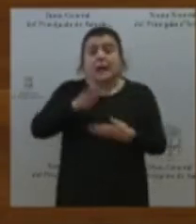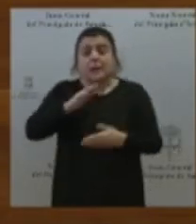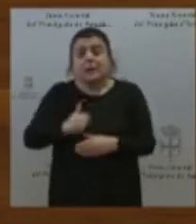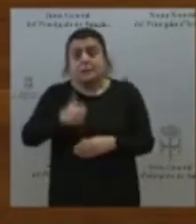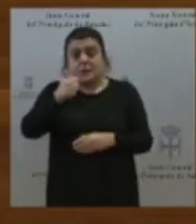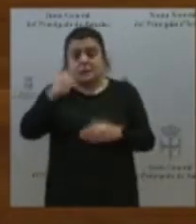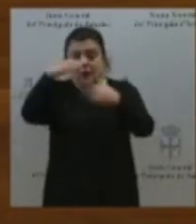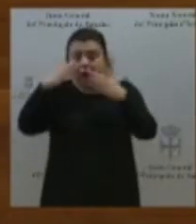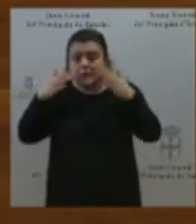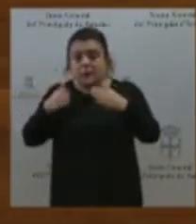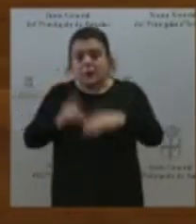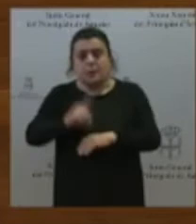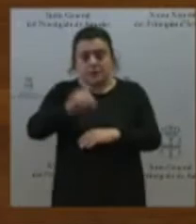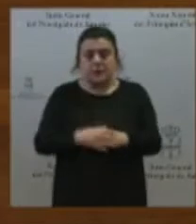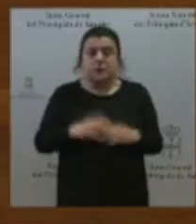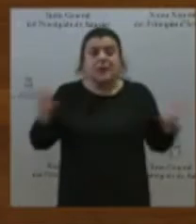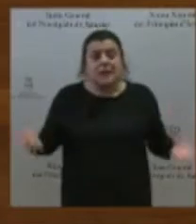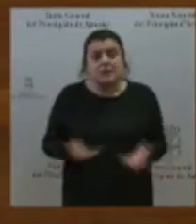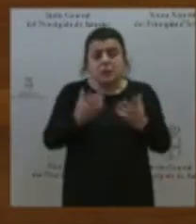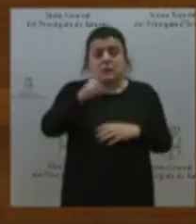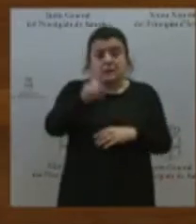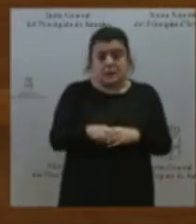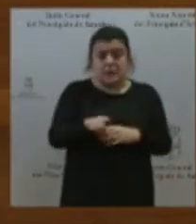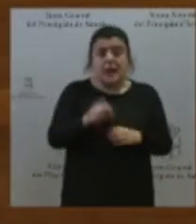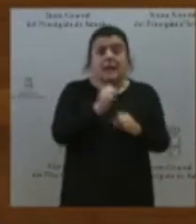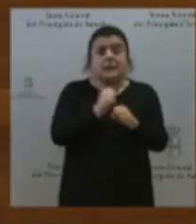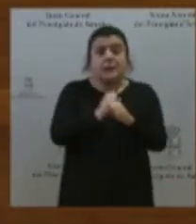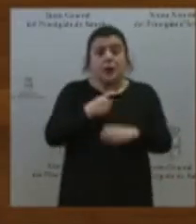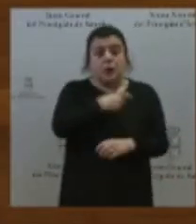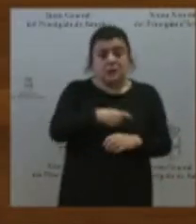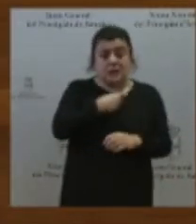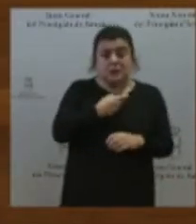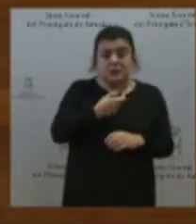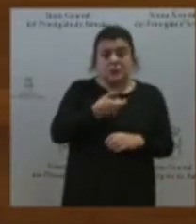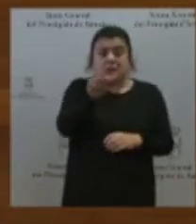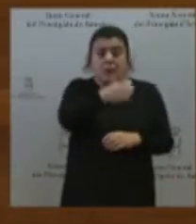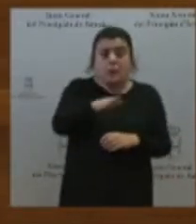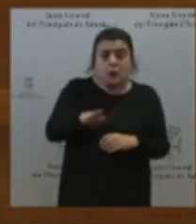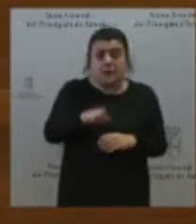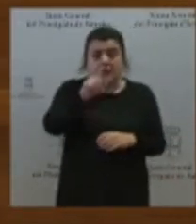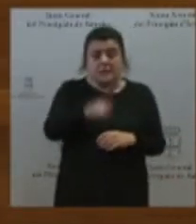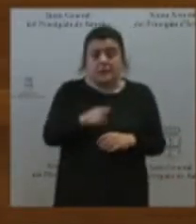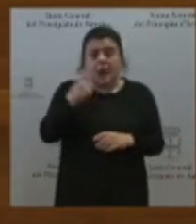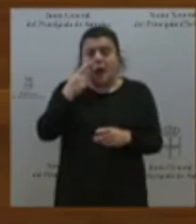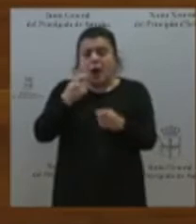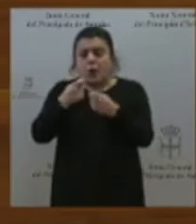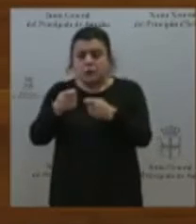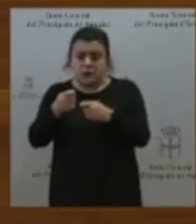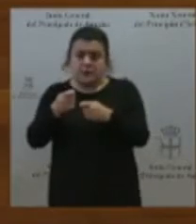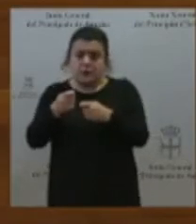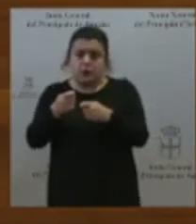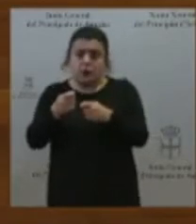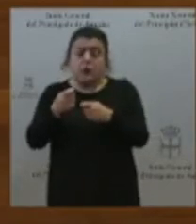contundencia posibles la labor de las comisiones de mortalidad y del Observatorio de la Muerte Digna y concienciar a la colectividad de los derechos a su alcance